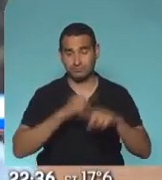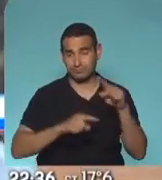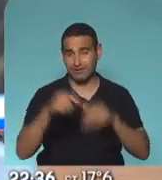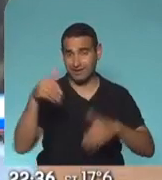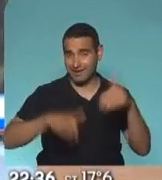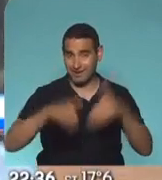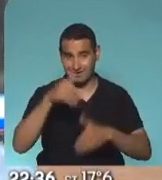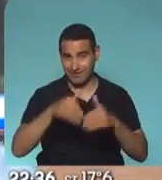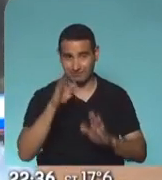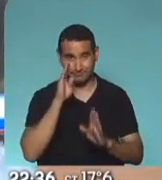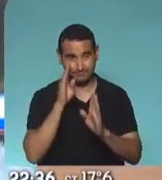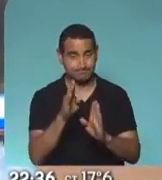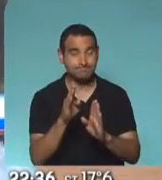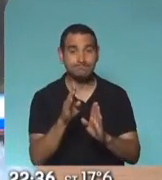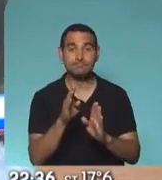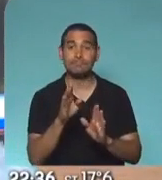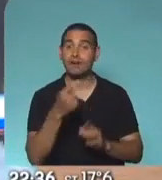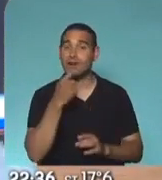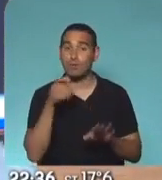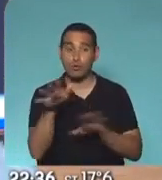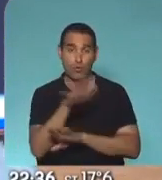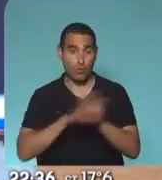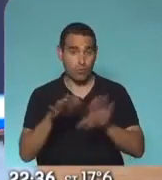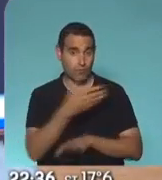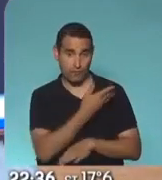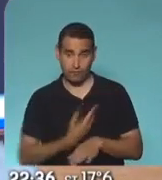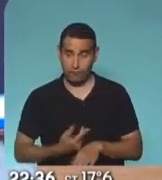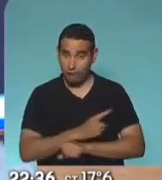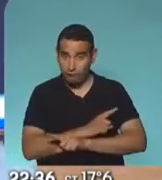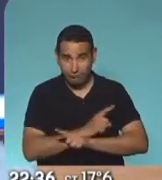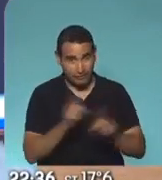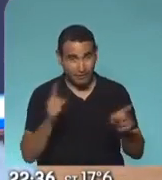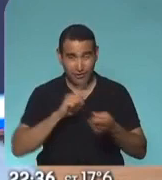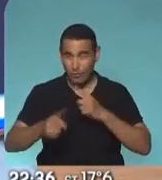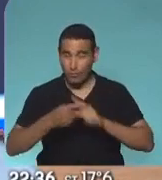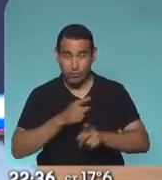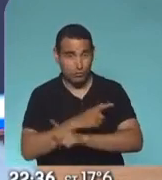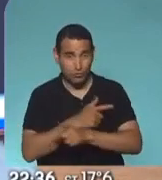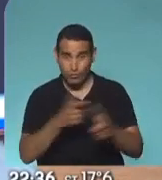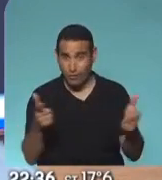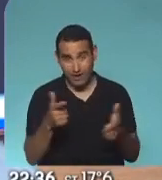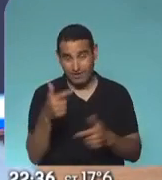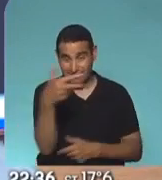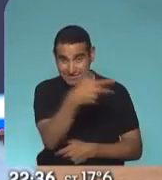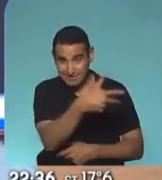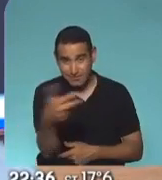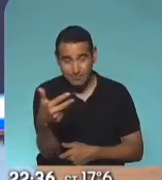electoral. Quizá, si no se forma gobierno, no se llega a un acuerdo en estas 3